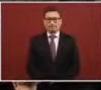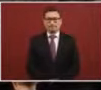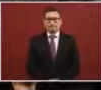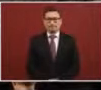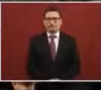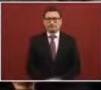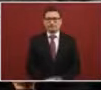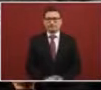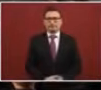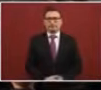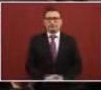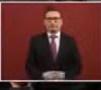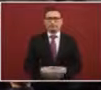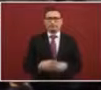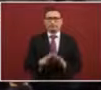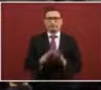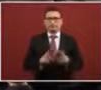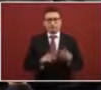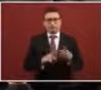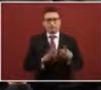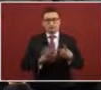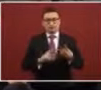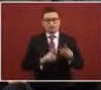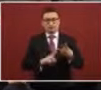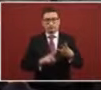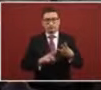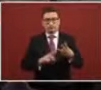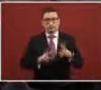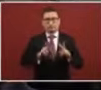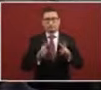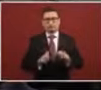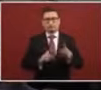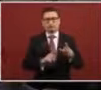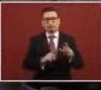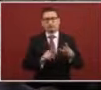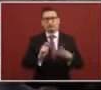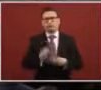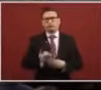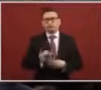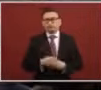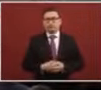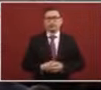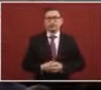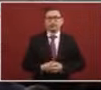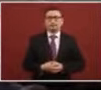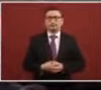El tercer tema tiene que ver con